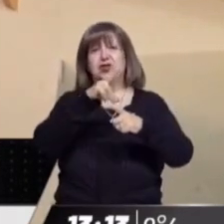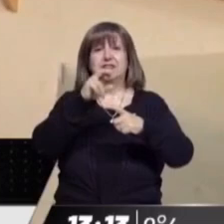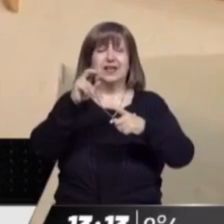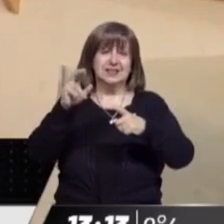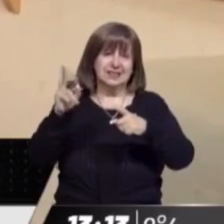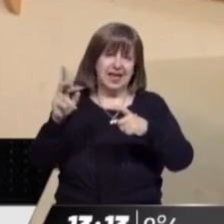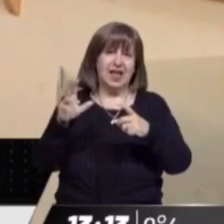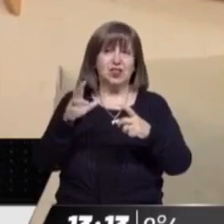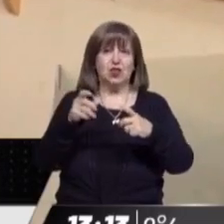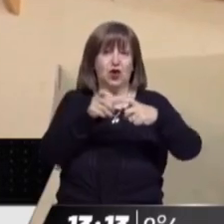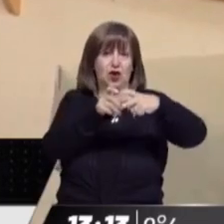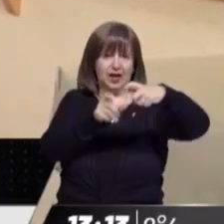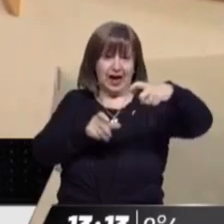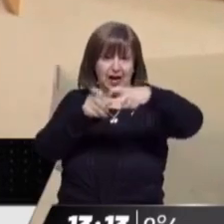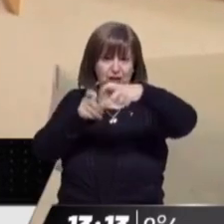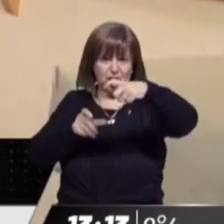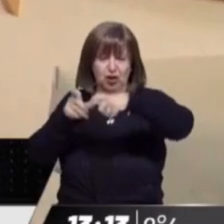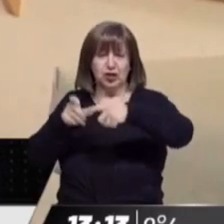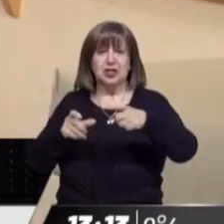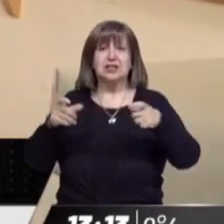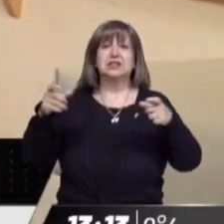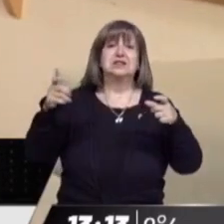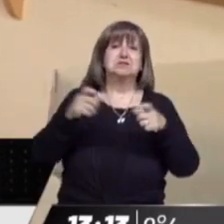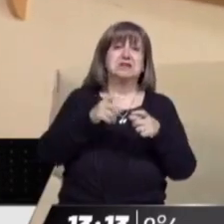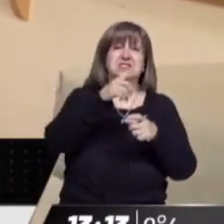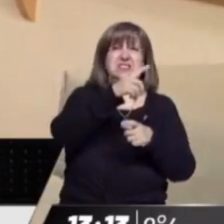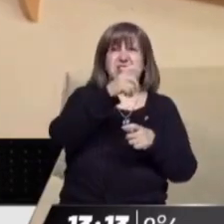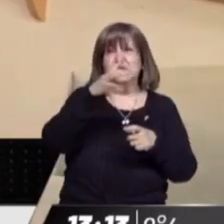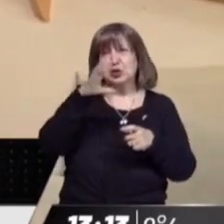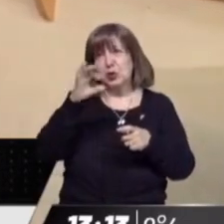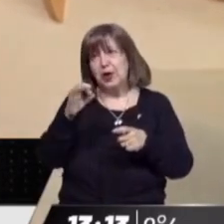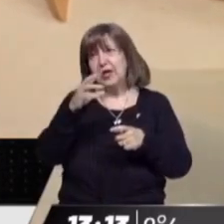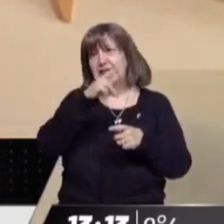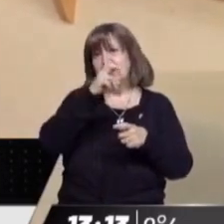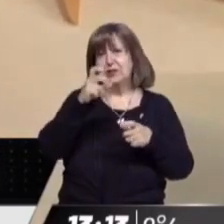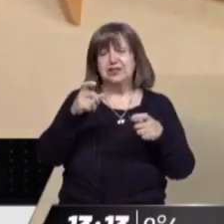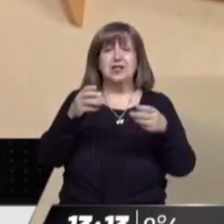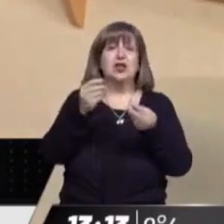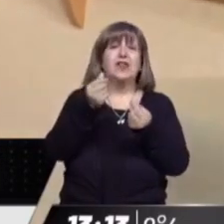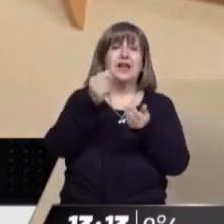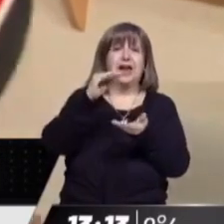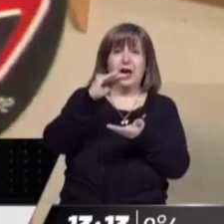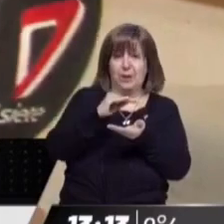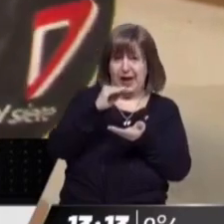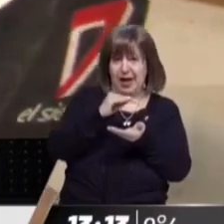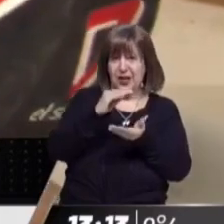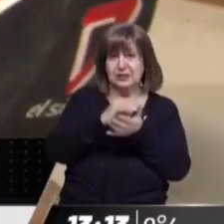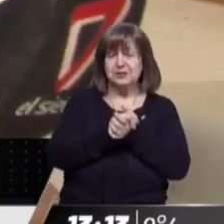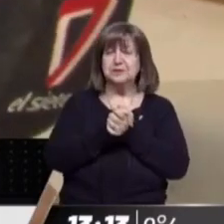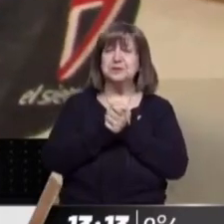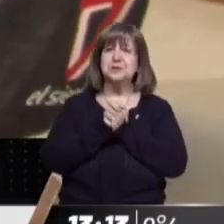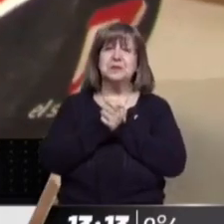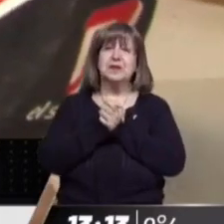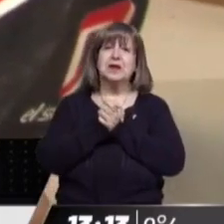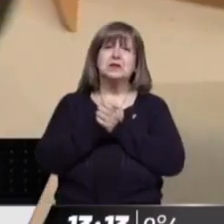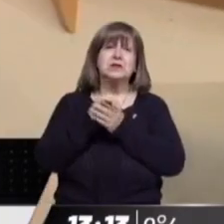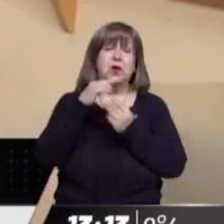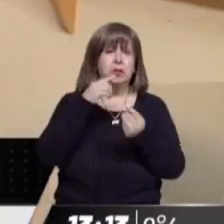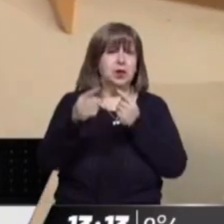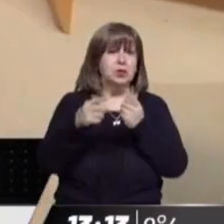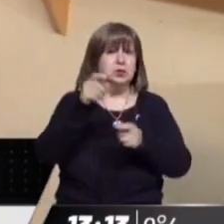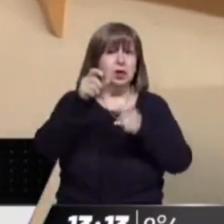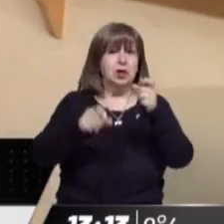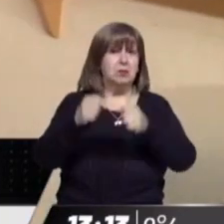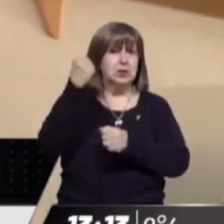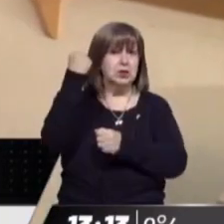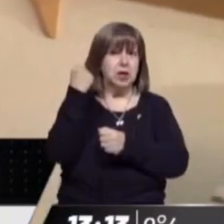Si es menos el pozo, sí, se venden 150, 200. ¿Y ha dejado de jugar la gente por la crisis?